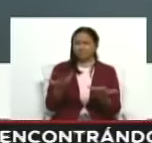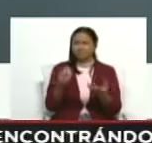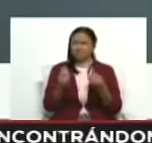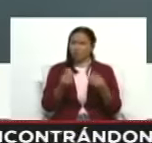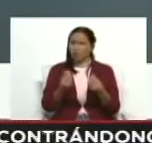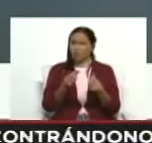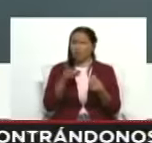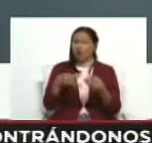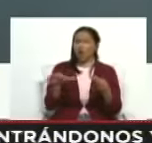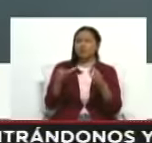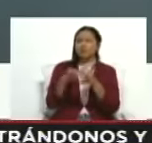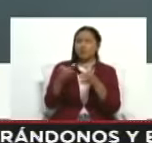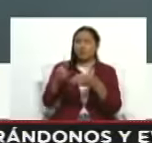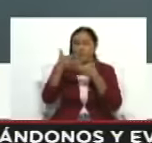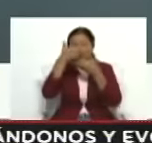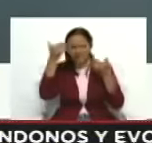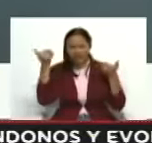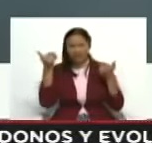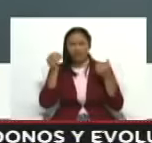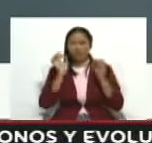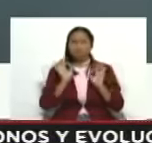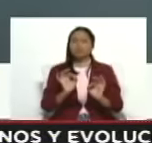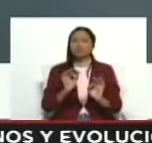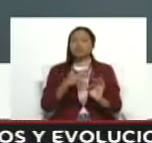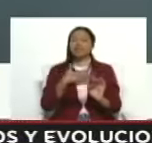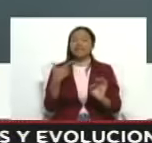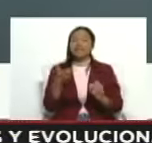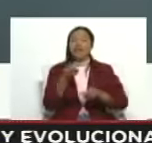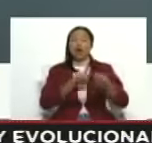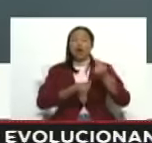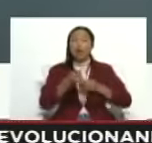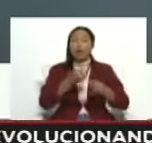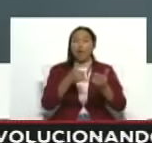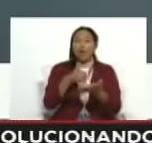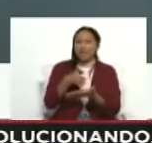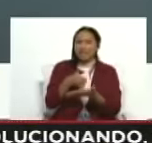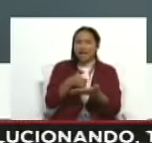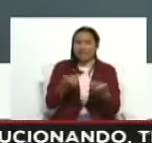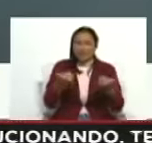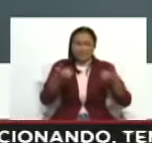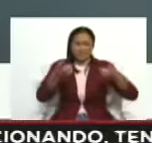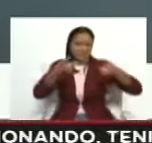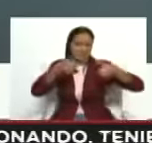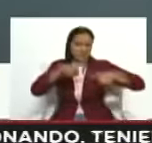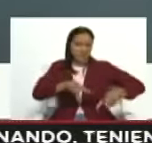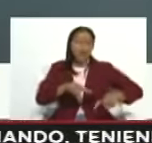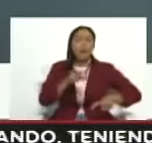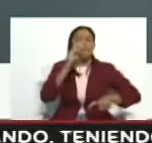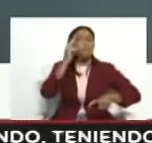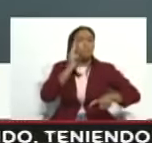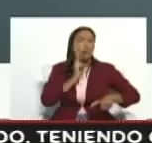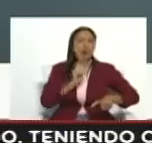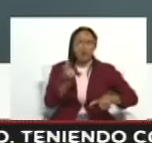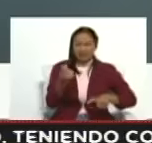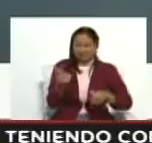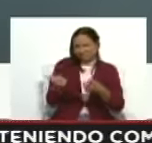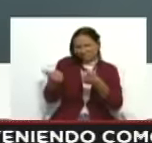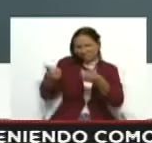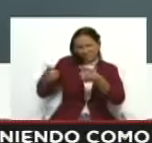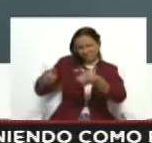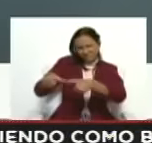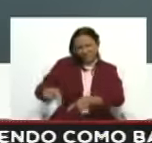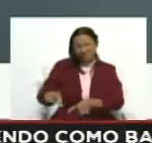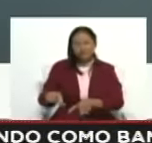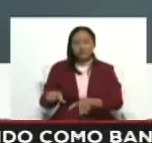mafia no era otro que implosionar obviamente la economía nacional, destruir la moneda como lo expliqué en ruedas de prensa